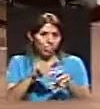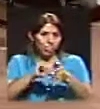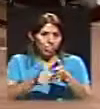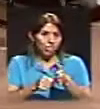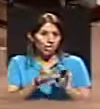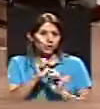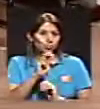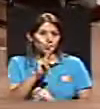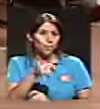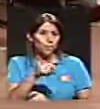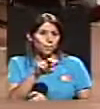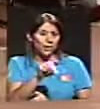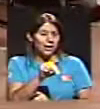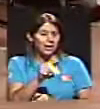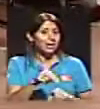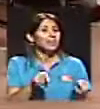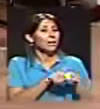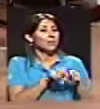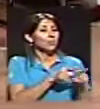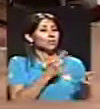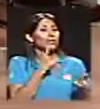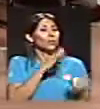tema del IBM, que la ley